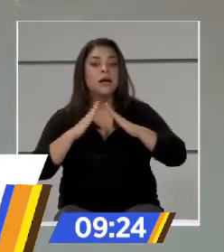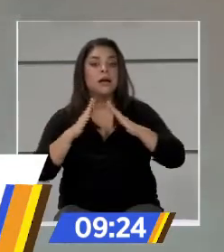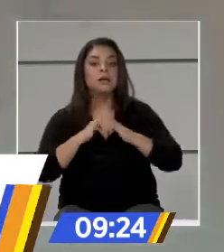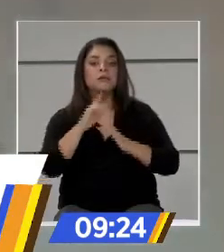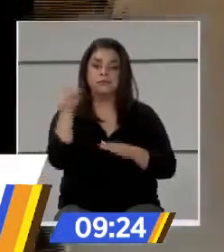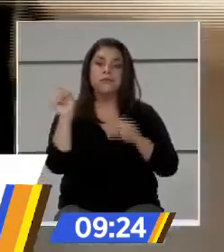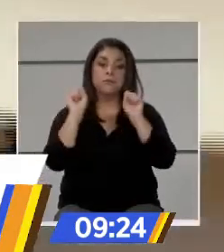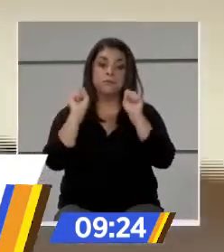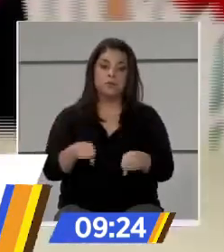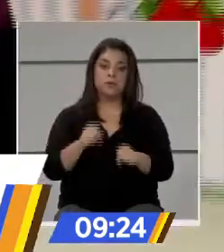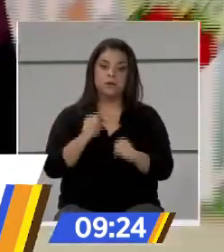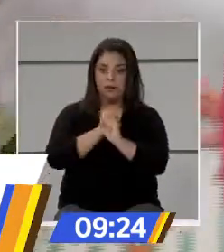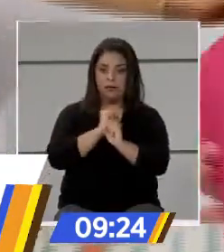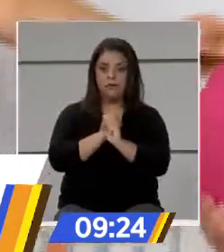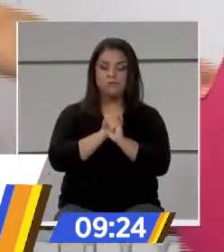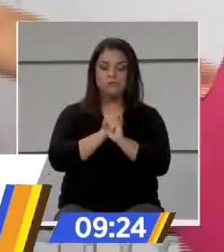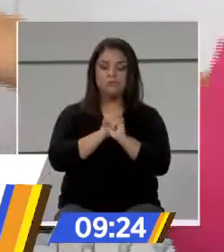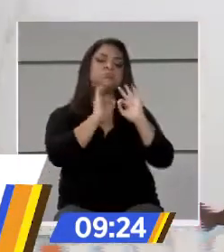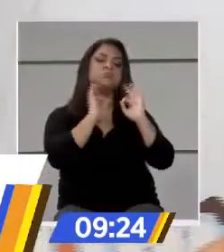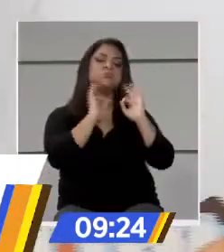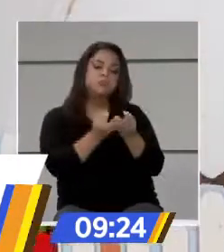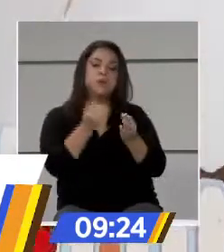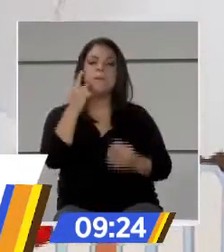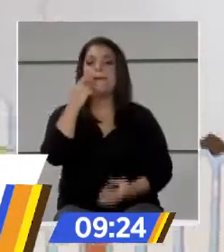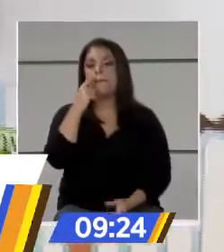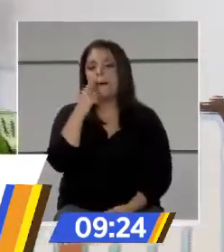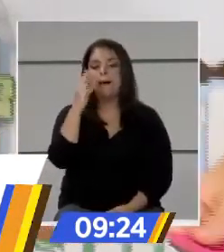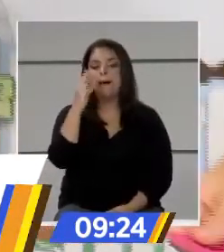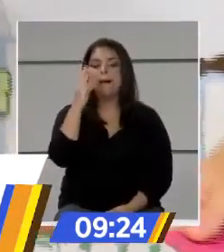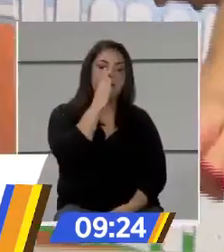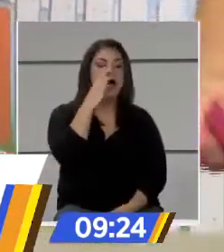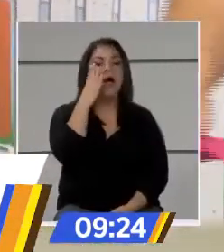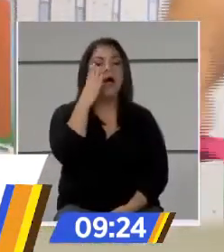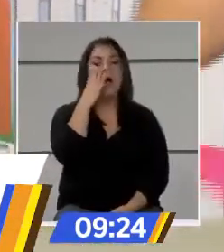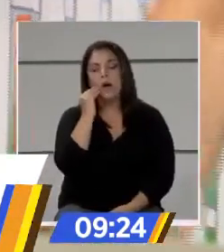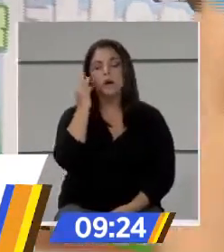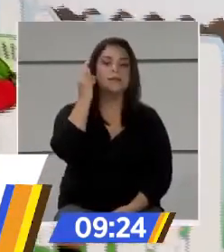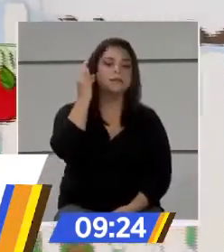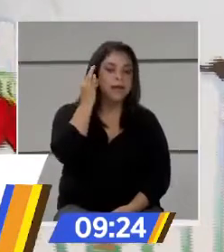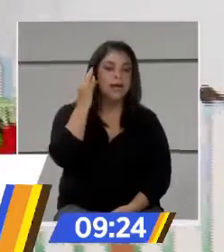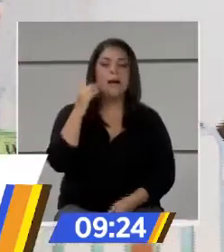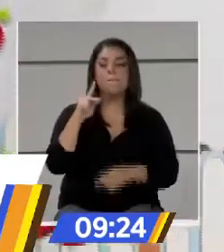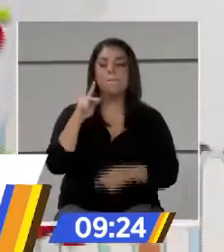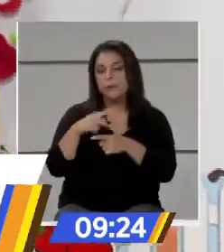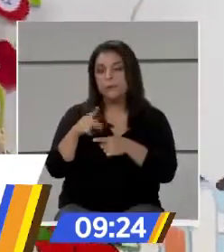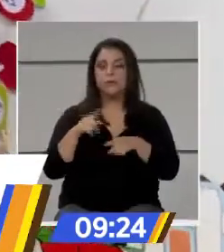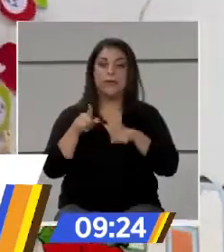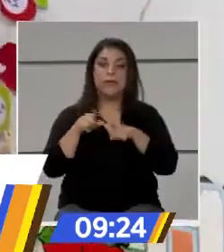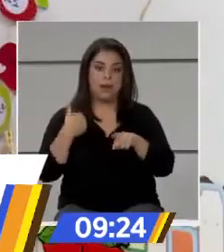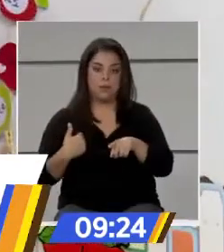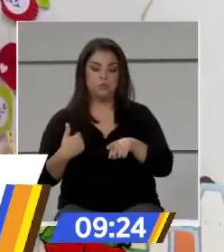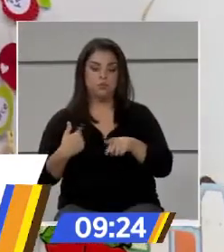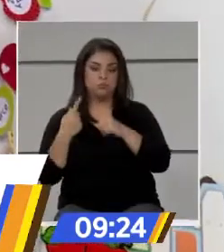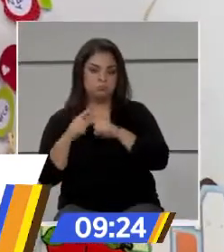podemos trabajar con nuestra familia, con papá, abuelito, mamá, tías, primos, hermanos.